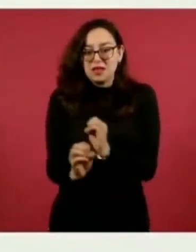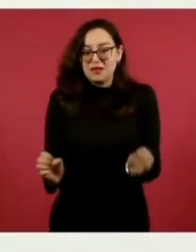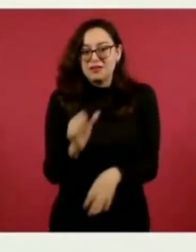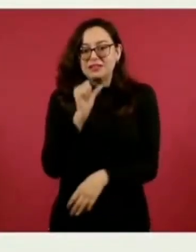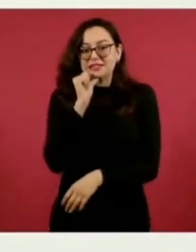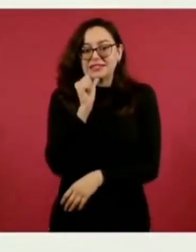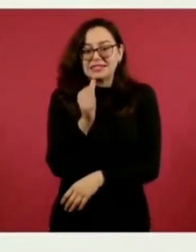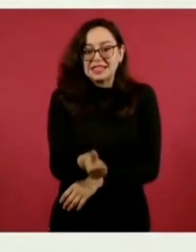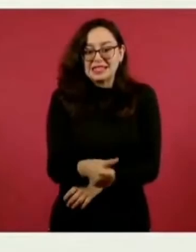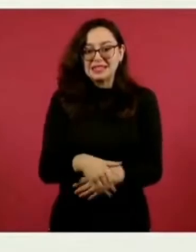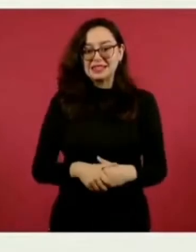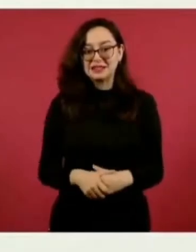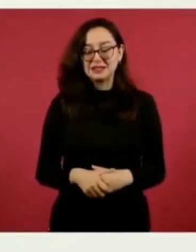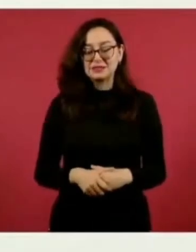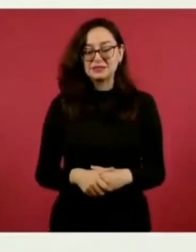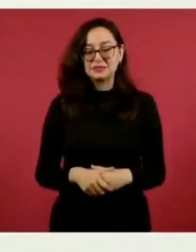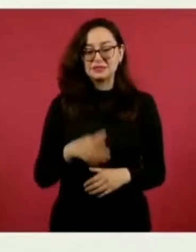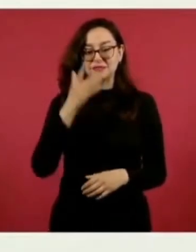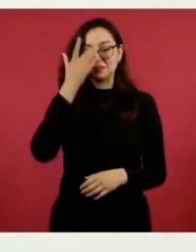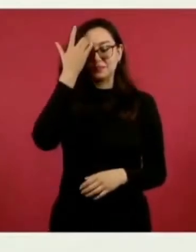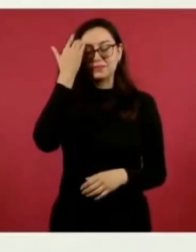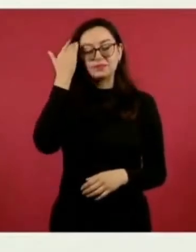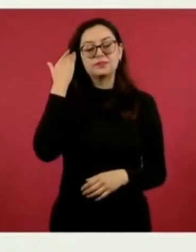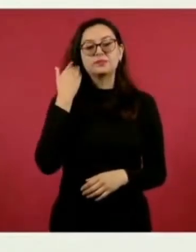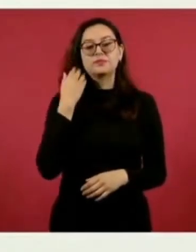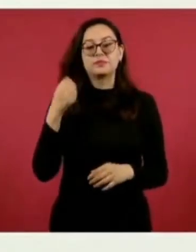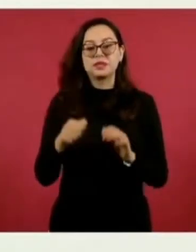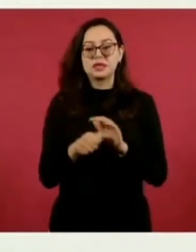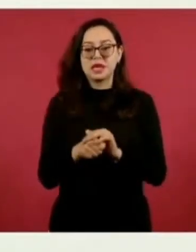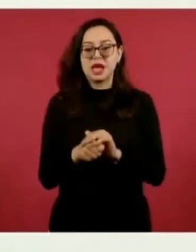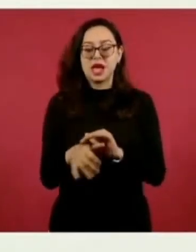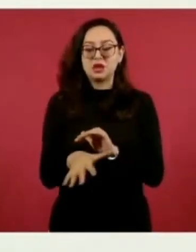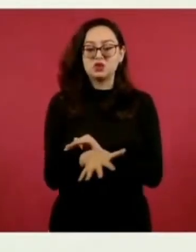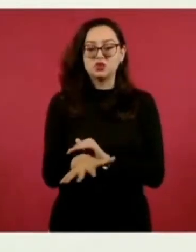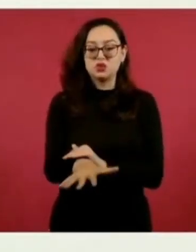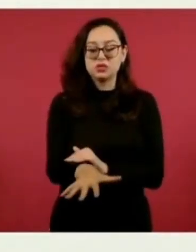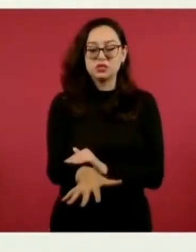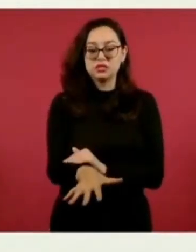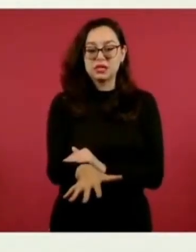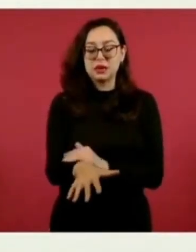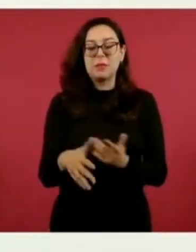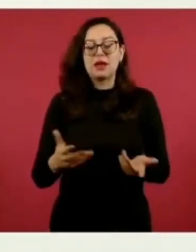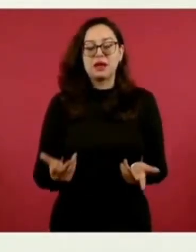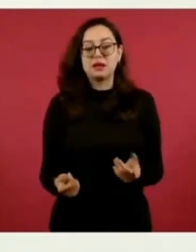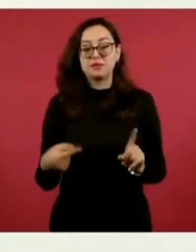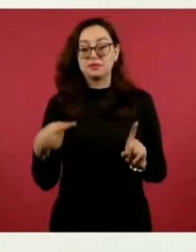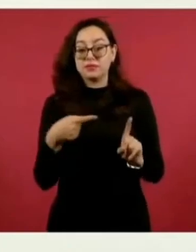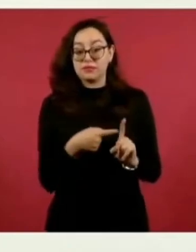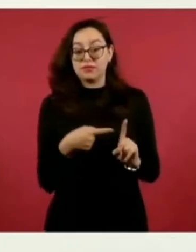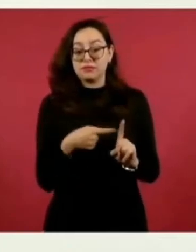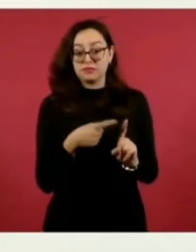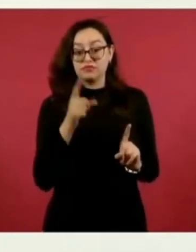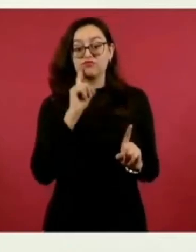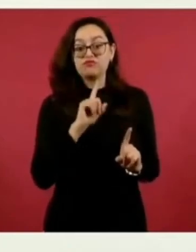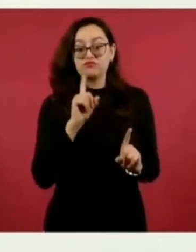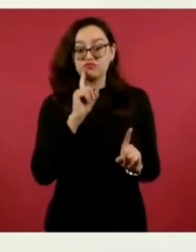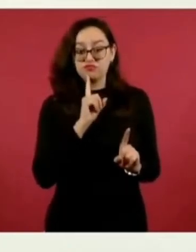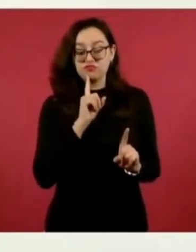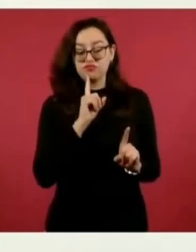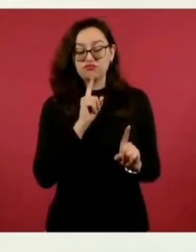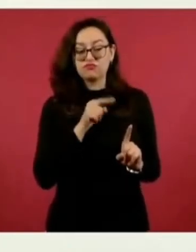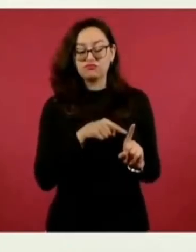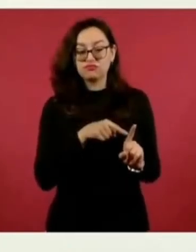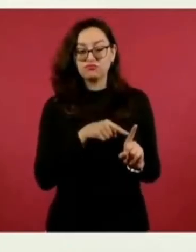Y en el caso de Ayotzinapa, ella fue testigo para que al